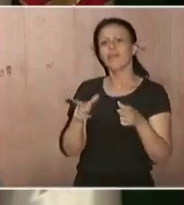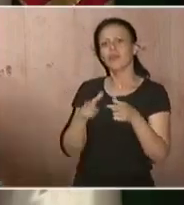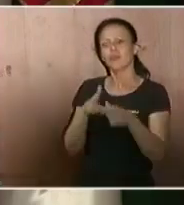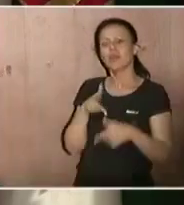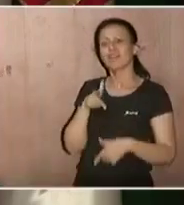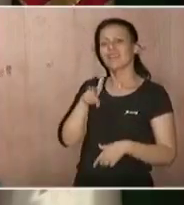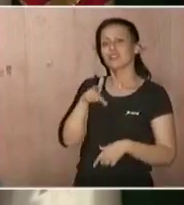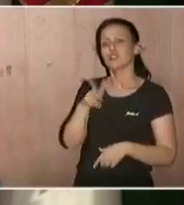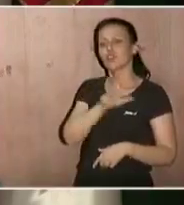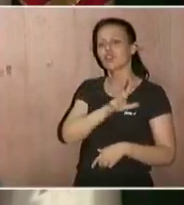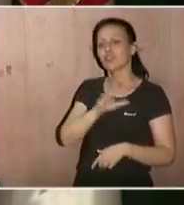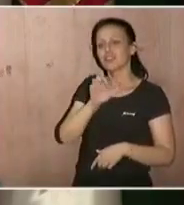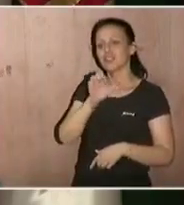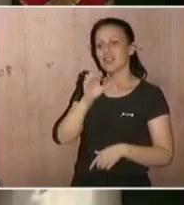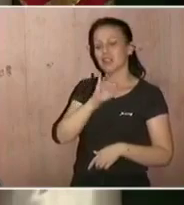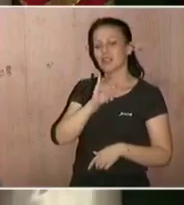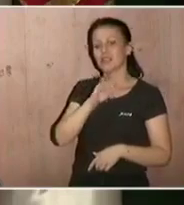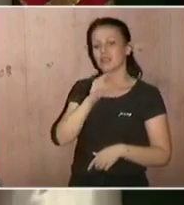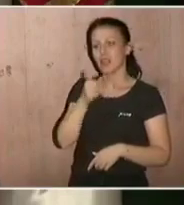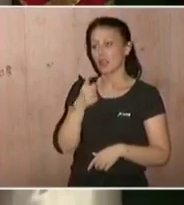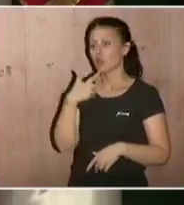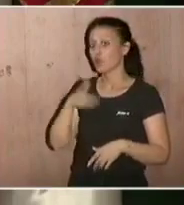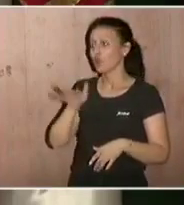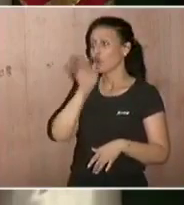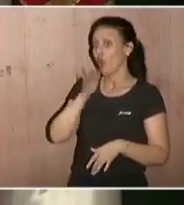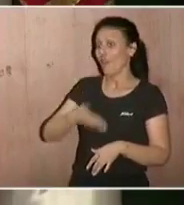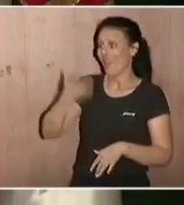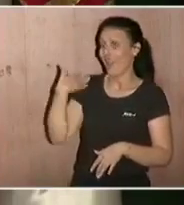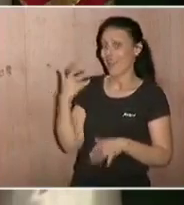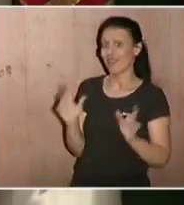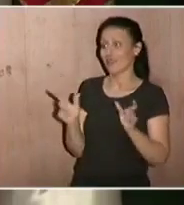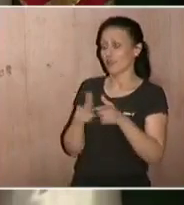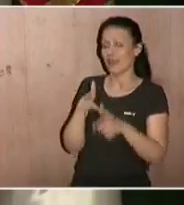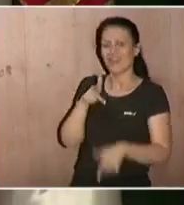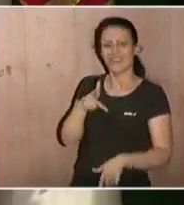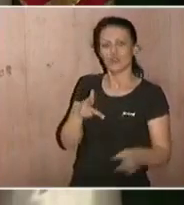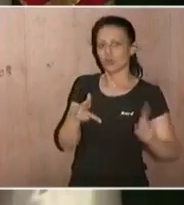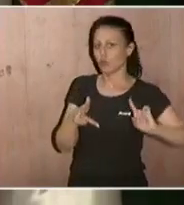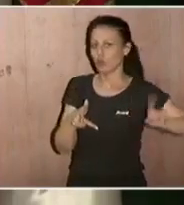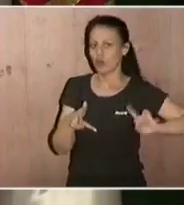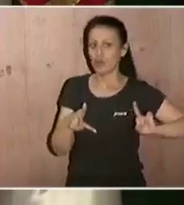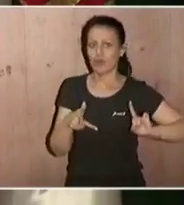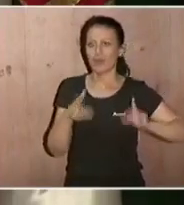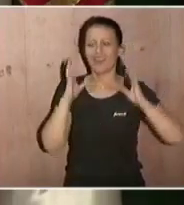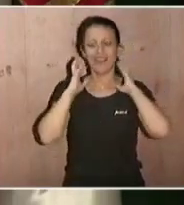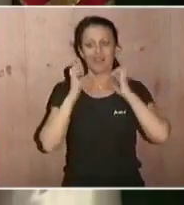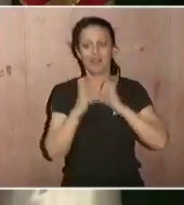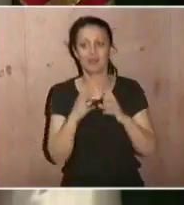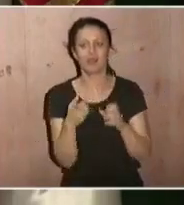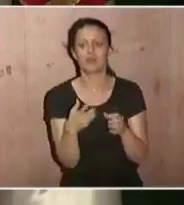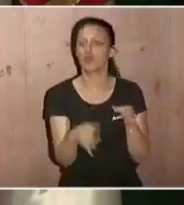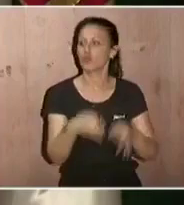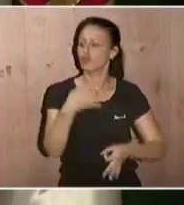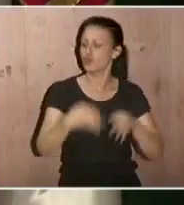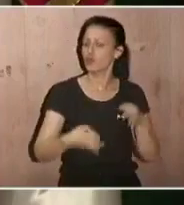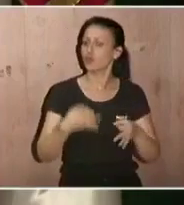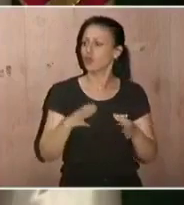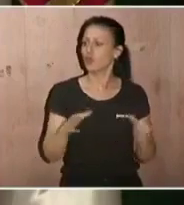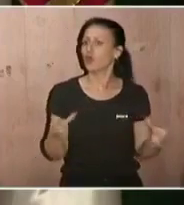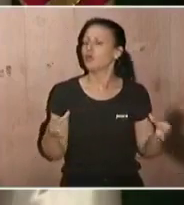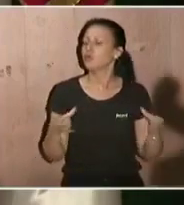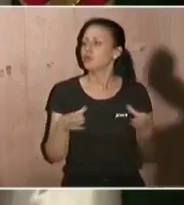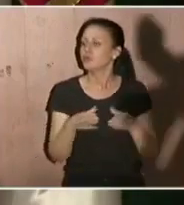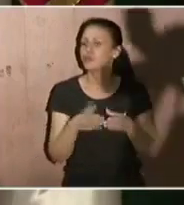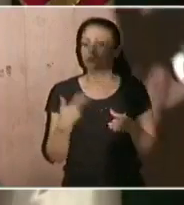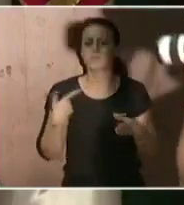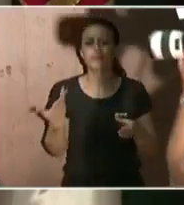Lérida. Todavía no era ni siquiera Facultad de Derecho. Salí catedrático en un tribunal en el que me